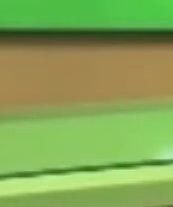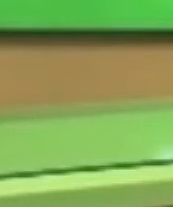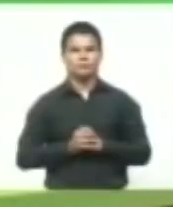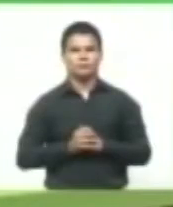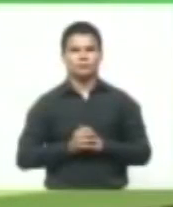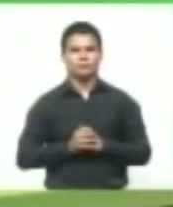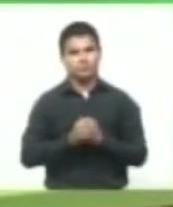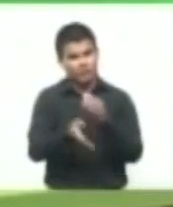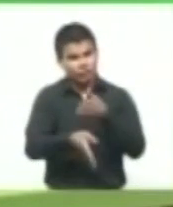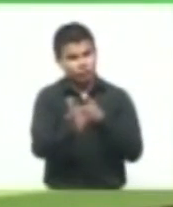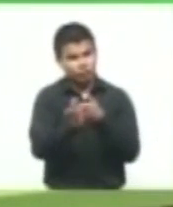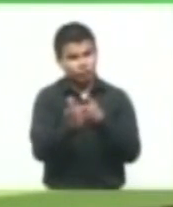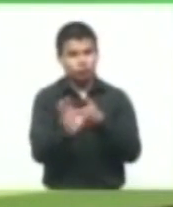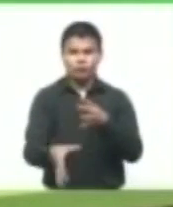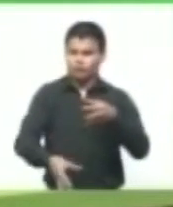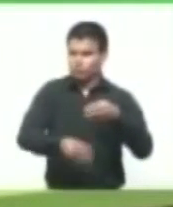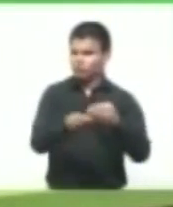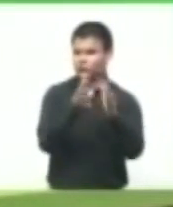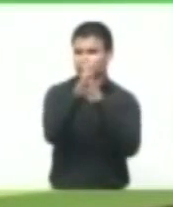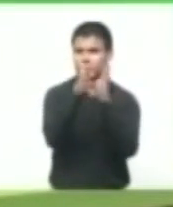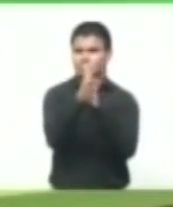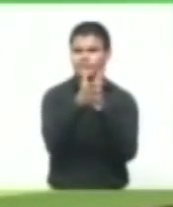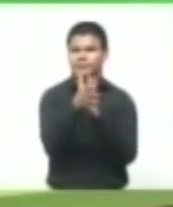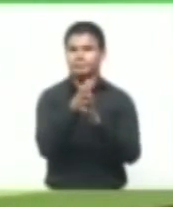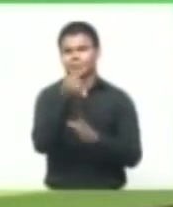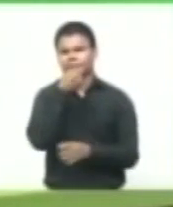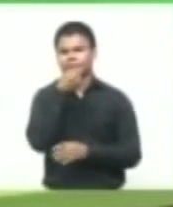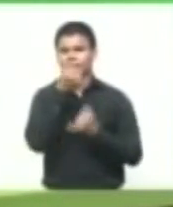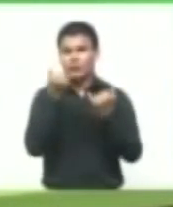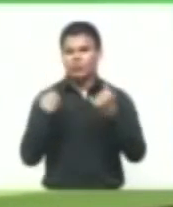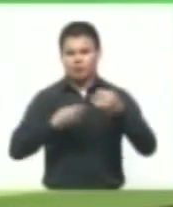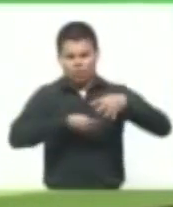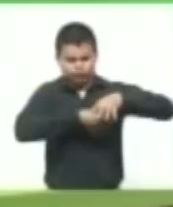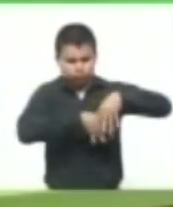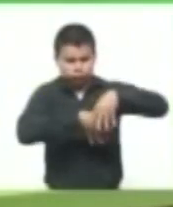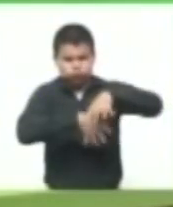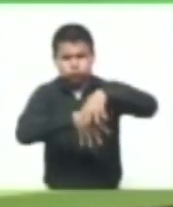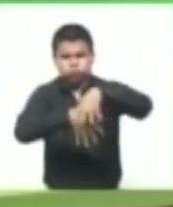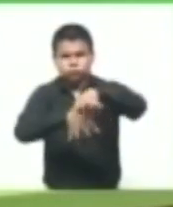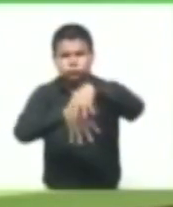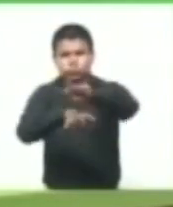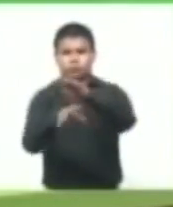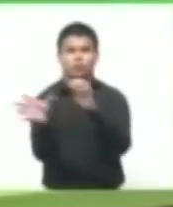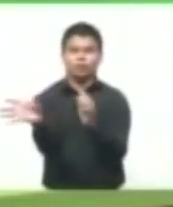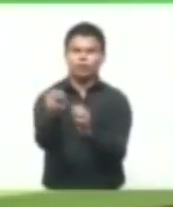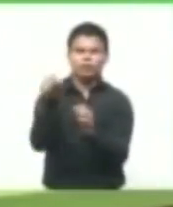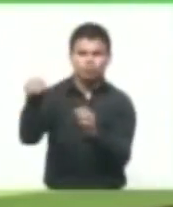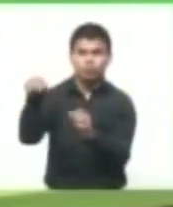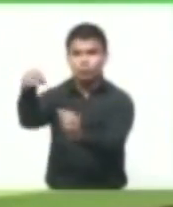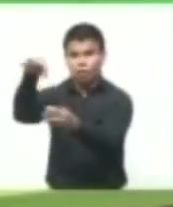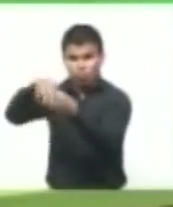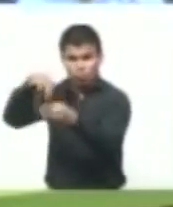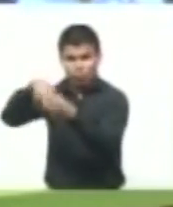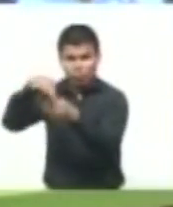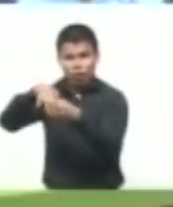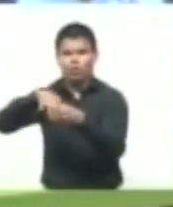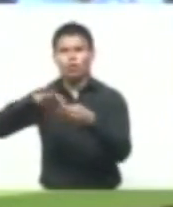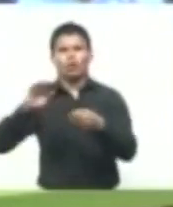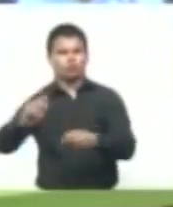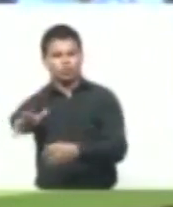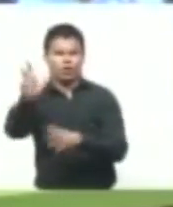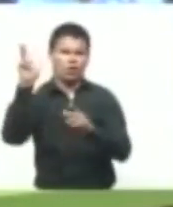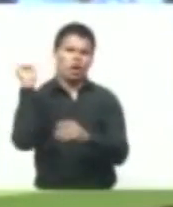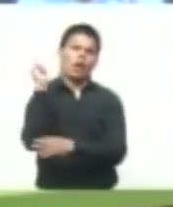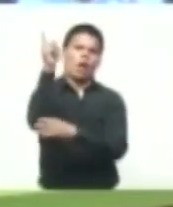Bien, continuamos con más información aquí en las noticias. Con una multitudinaria movilización, el candidato Régulo Matera cerró su campaña a la alcaldía